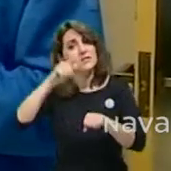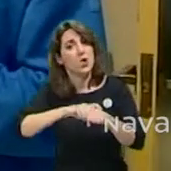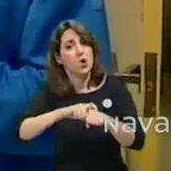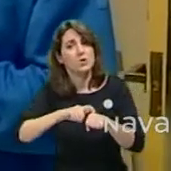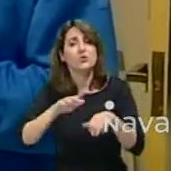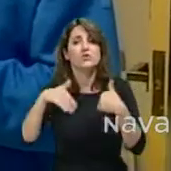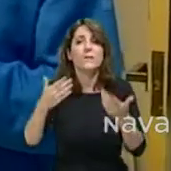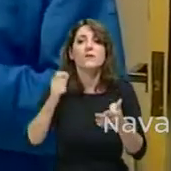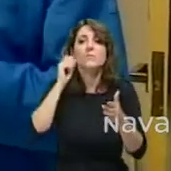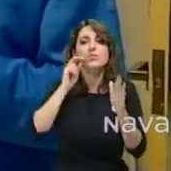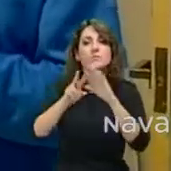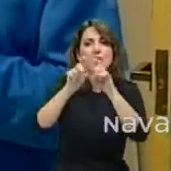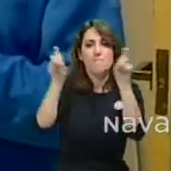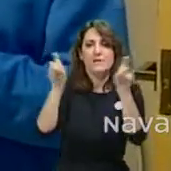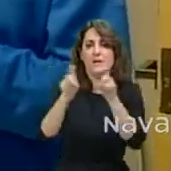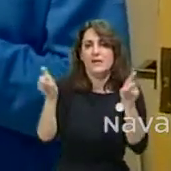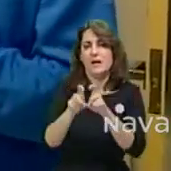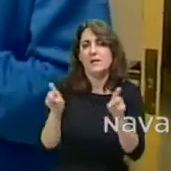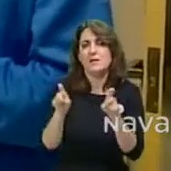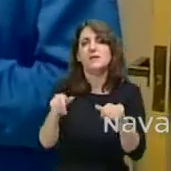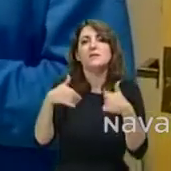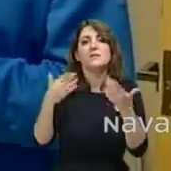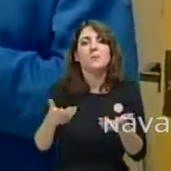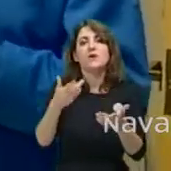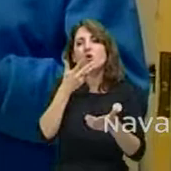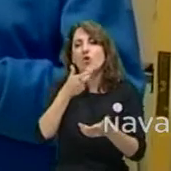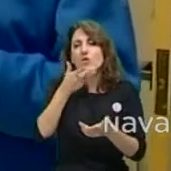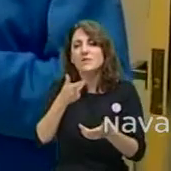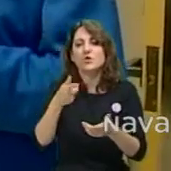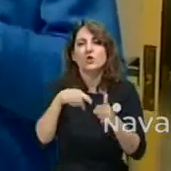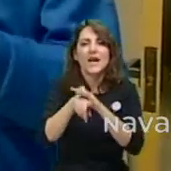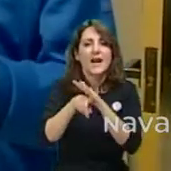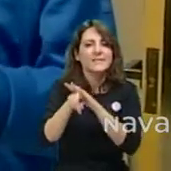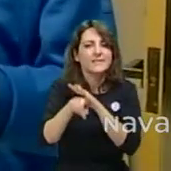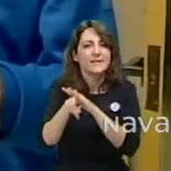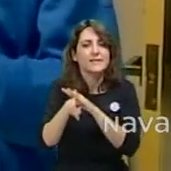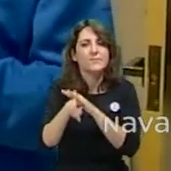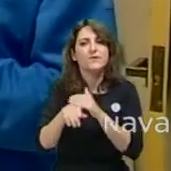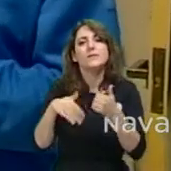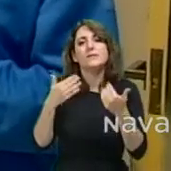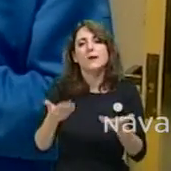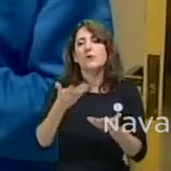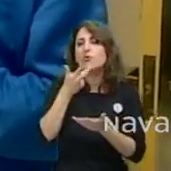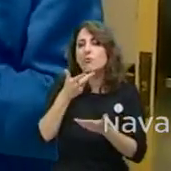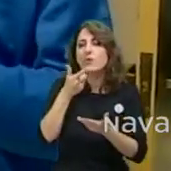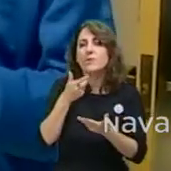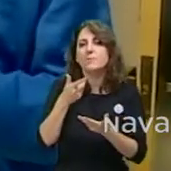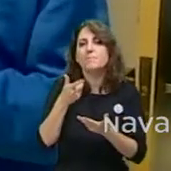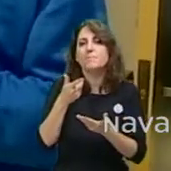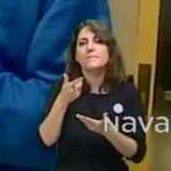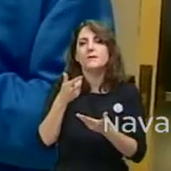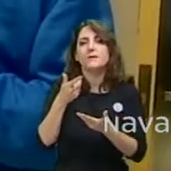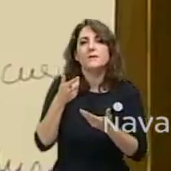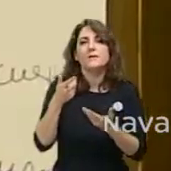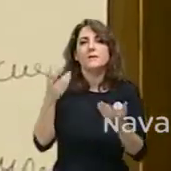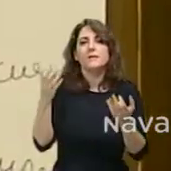también empresariales, también gerenciales, y conocer, sobre todo, también lo que puede